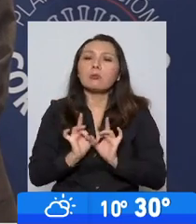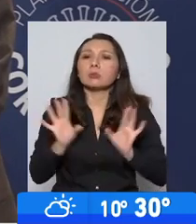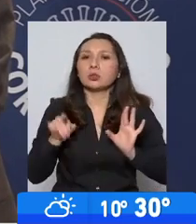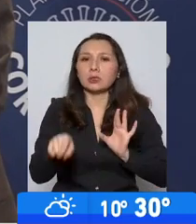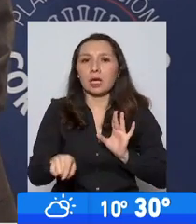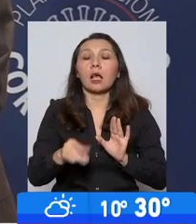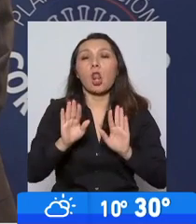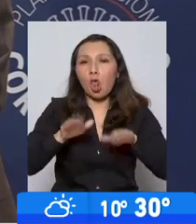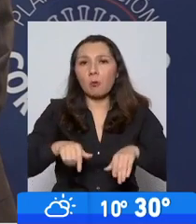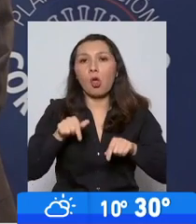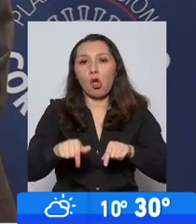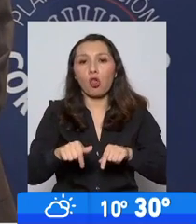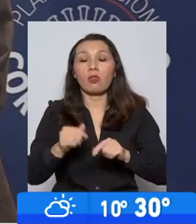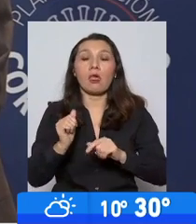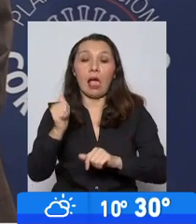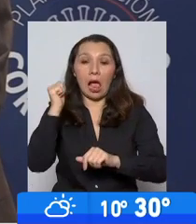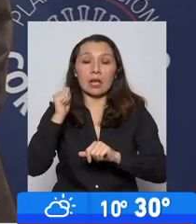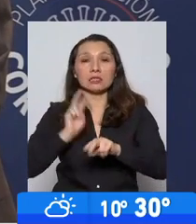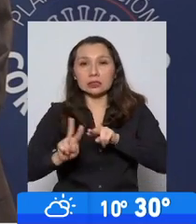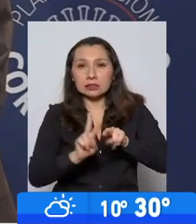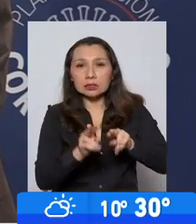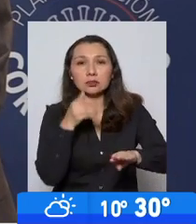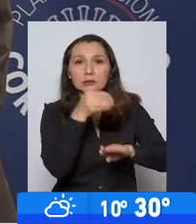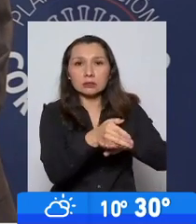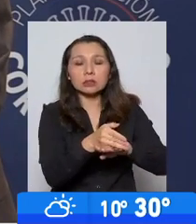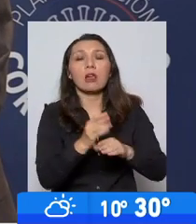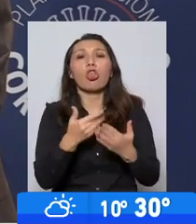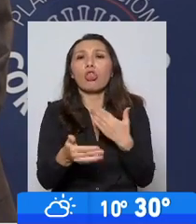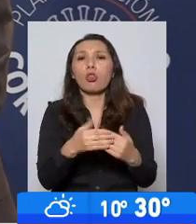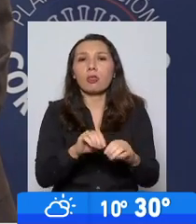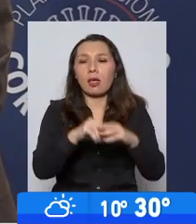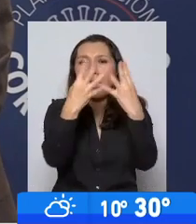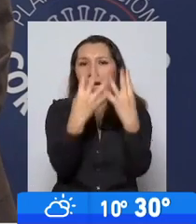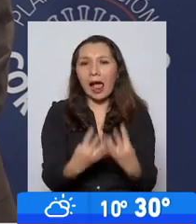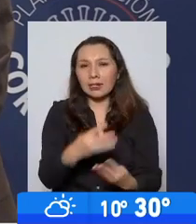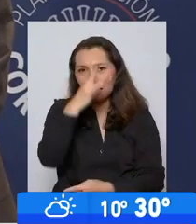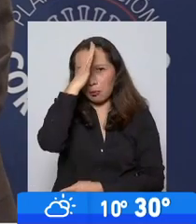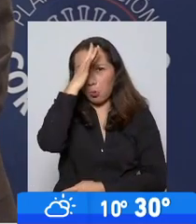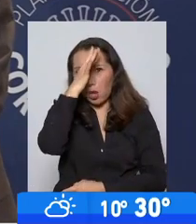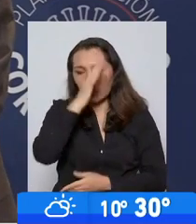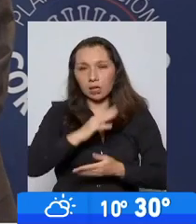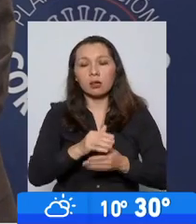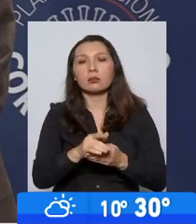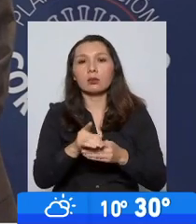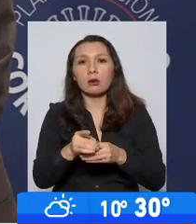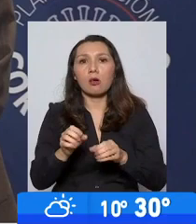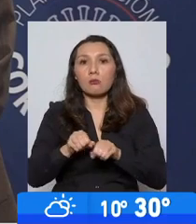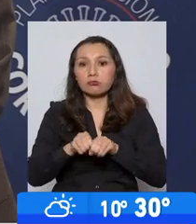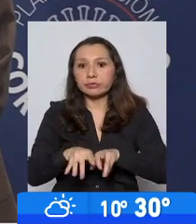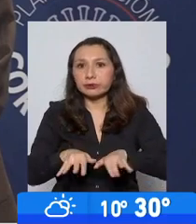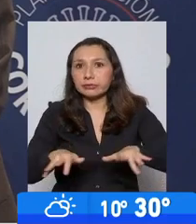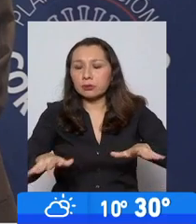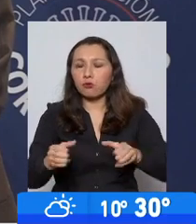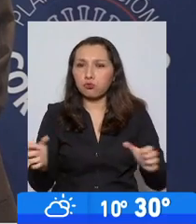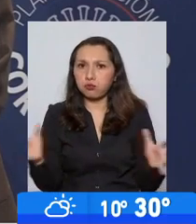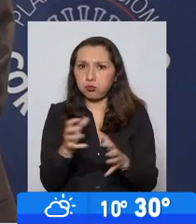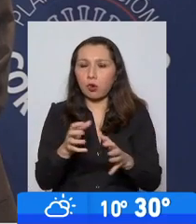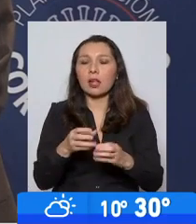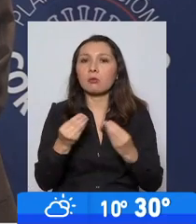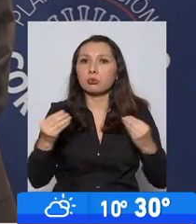hoy día y ayer en la cárcel de Puente Alto, que ha tenido un brote muy